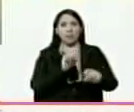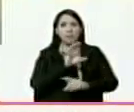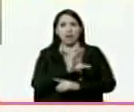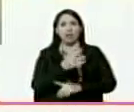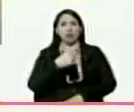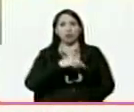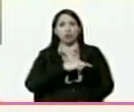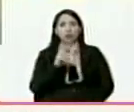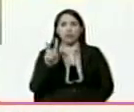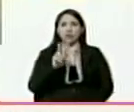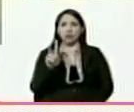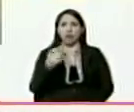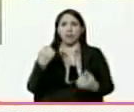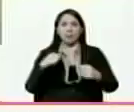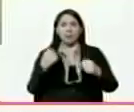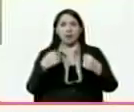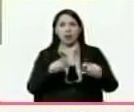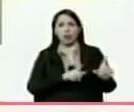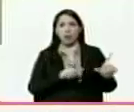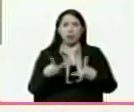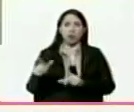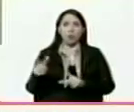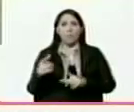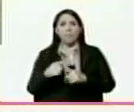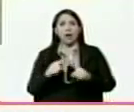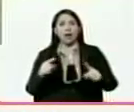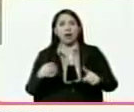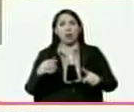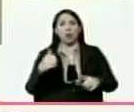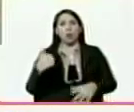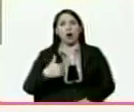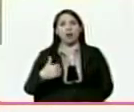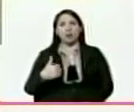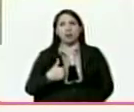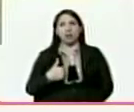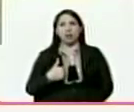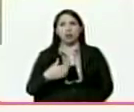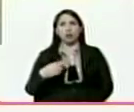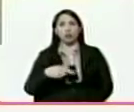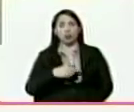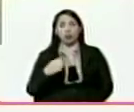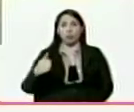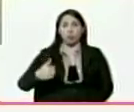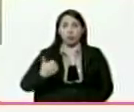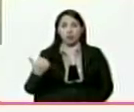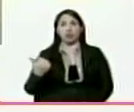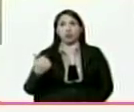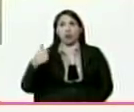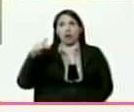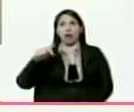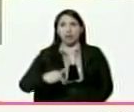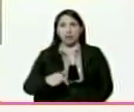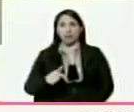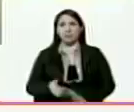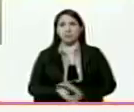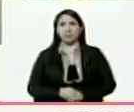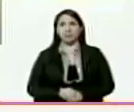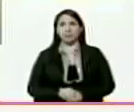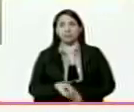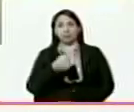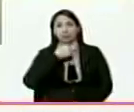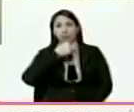para cualquier escenario, pero sí es un reto, y eso debemos asumirlo. Y aprovecho que están aquí las agencias de